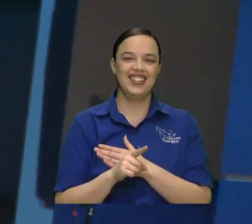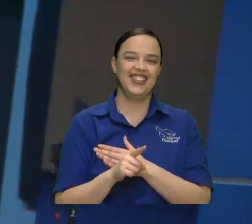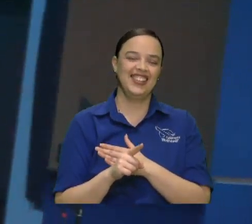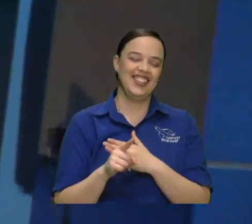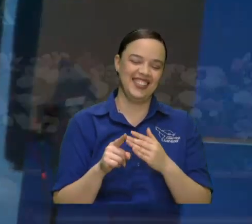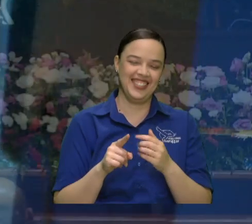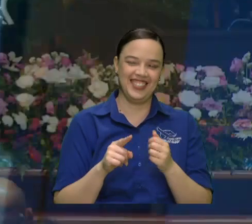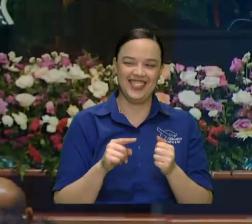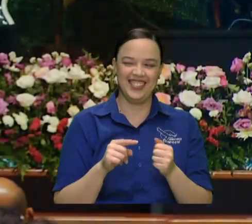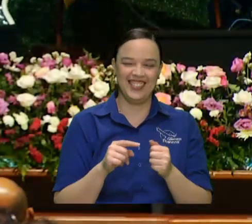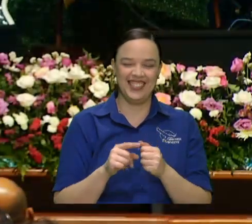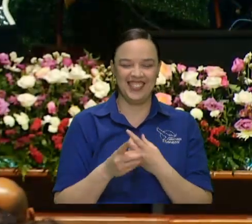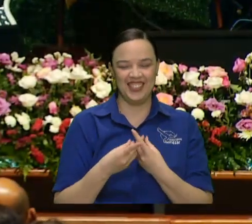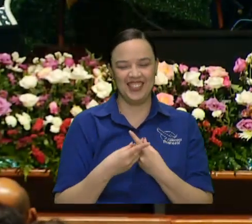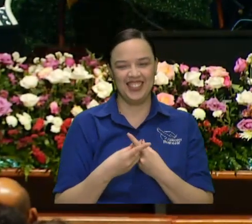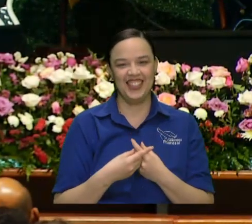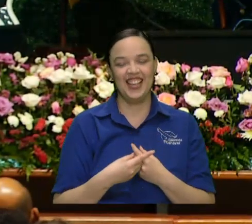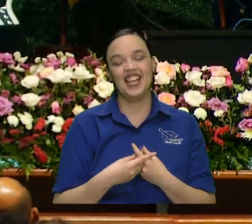olor a pies